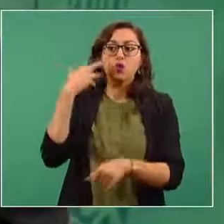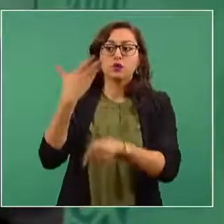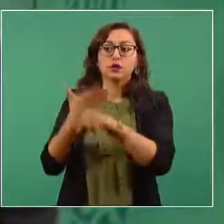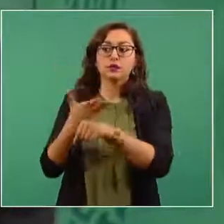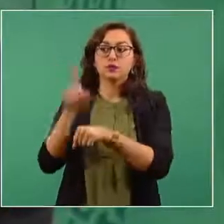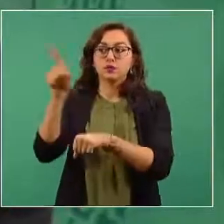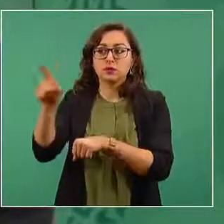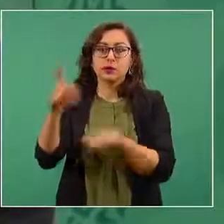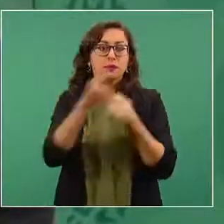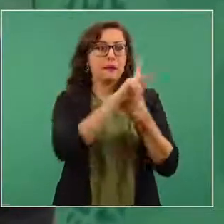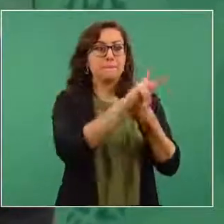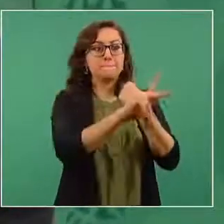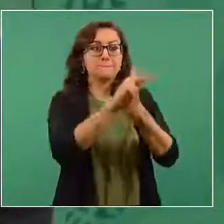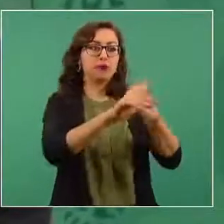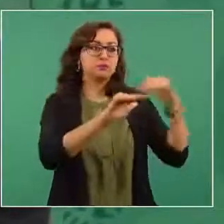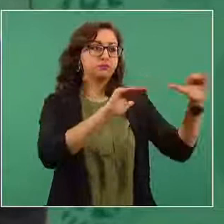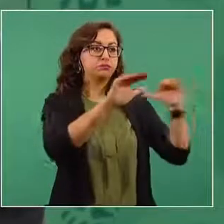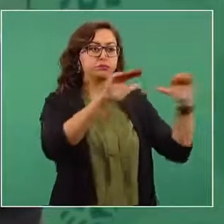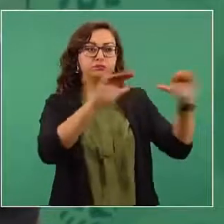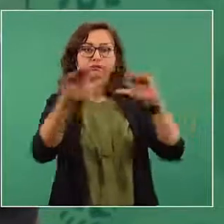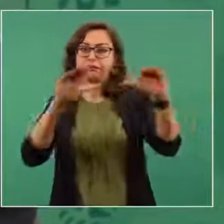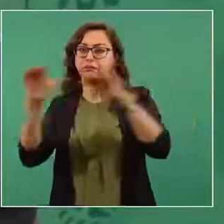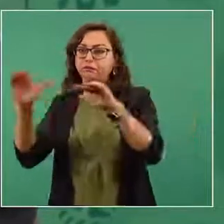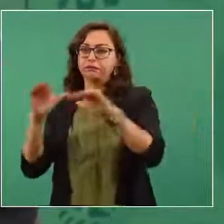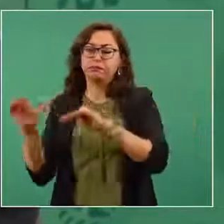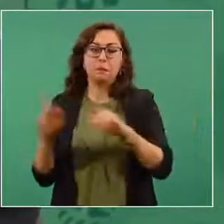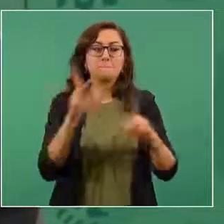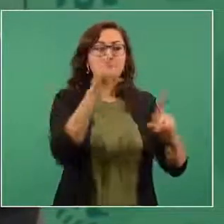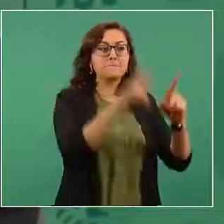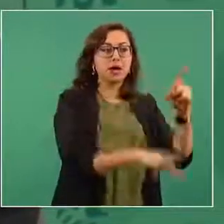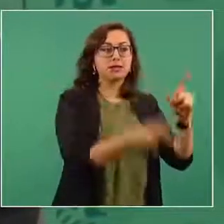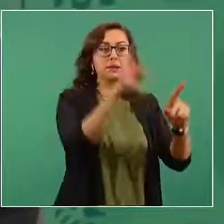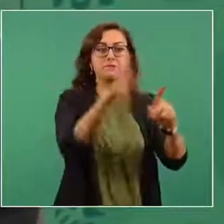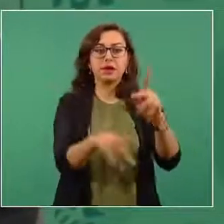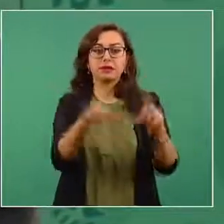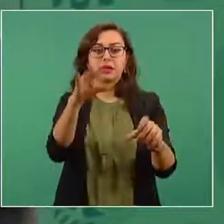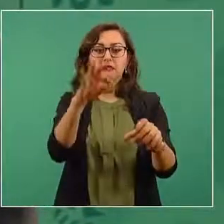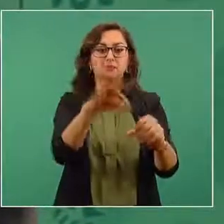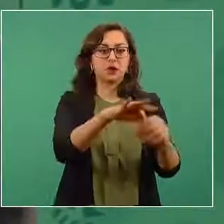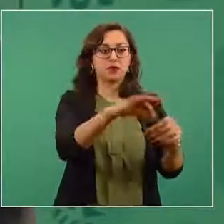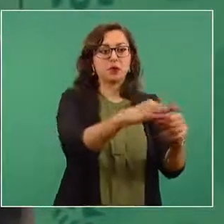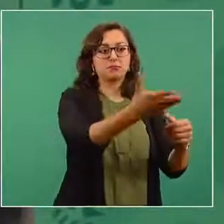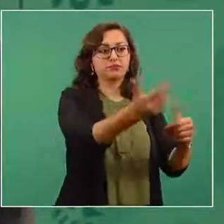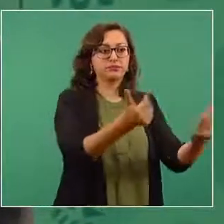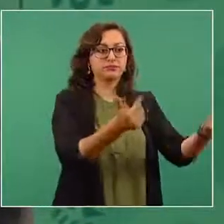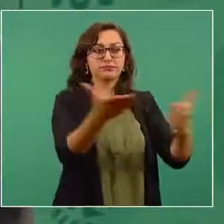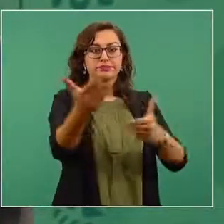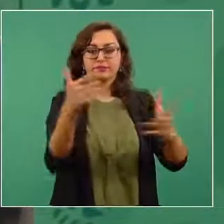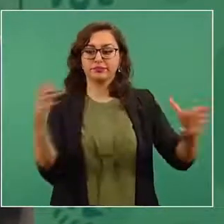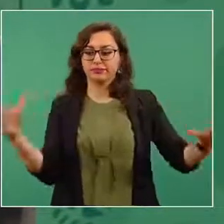ayudara y que todos los países del mundo tuviesen acceso